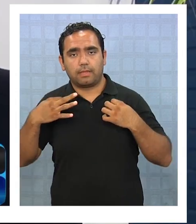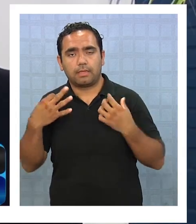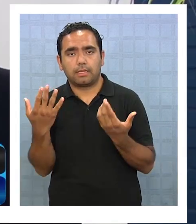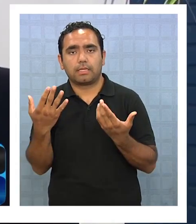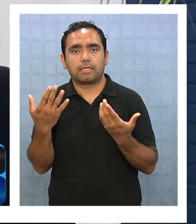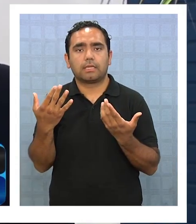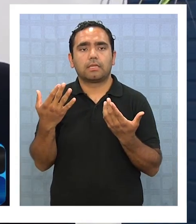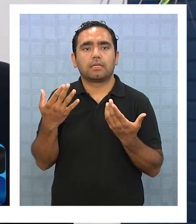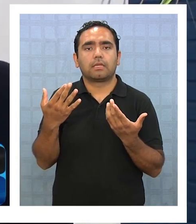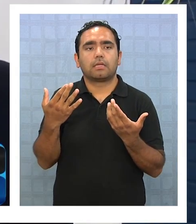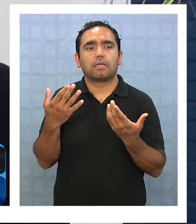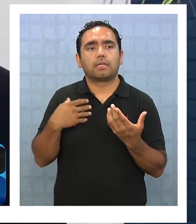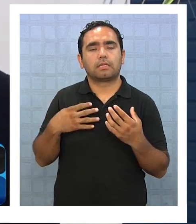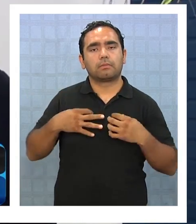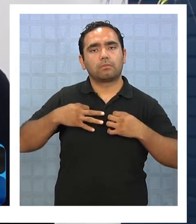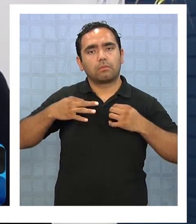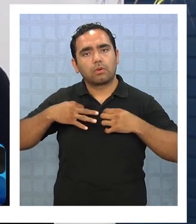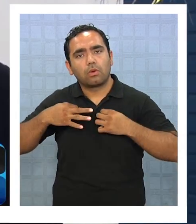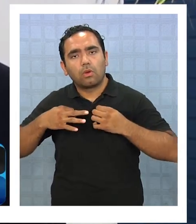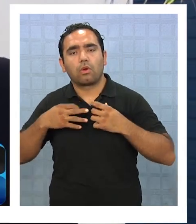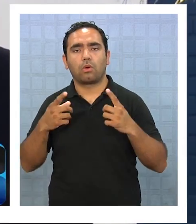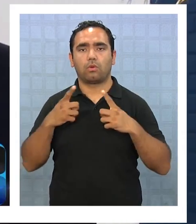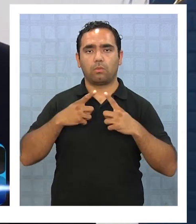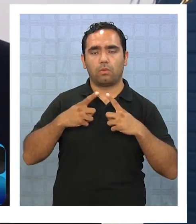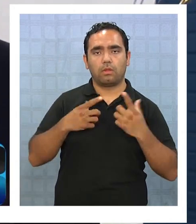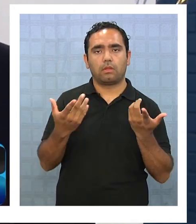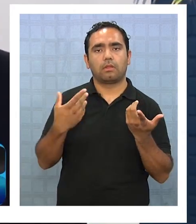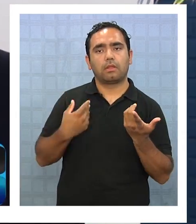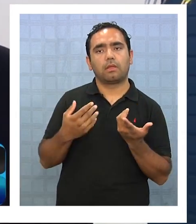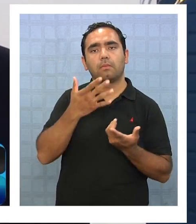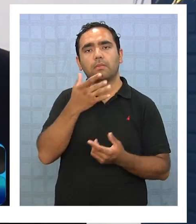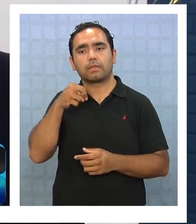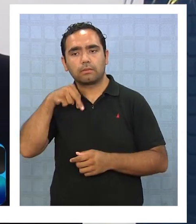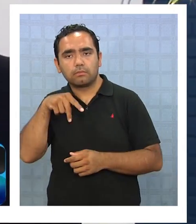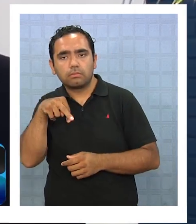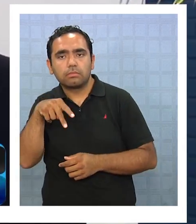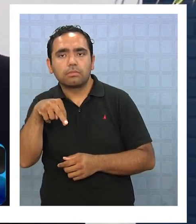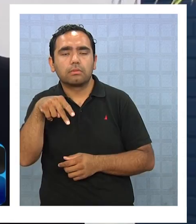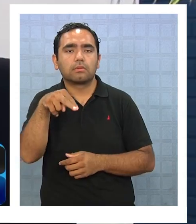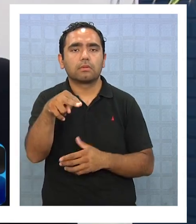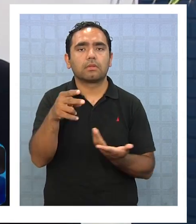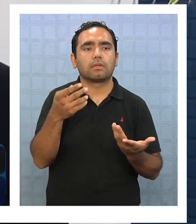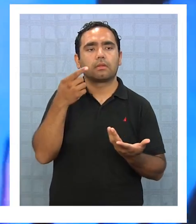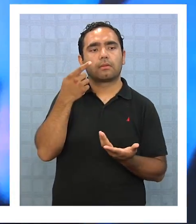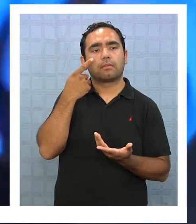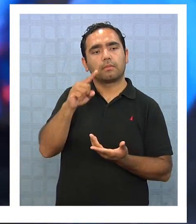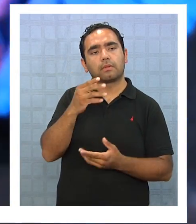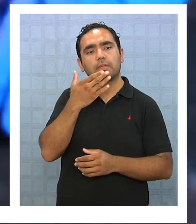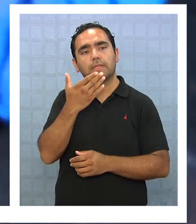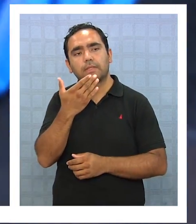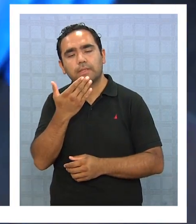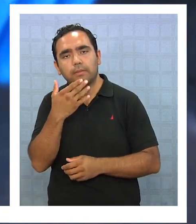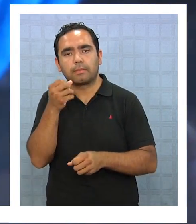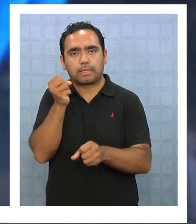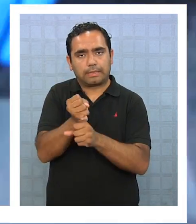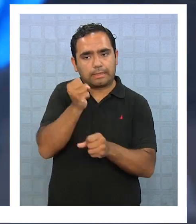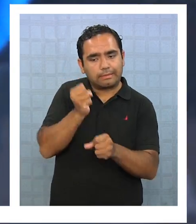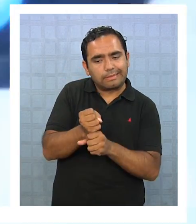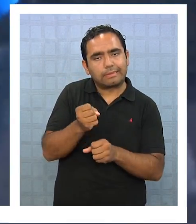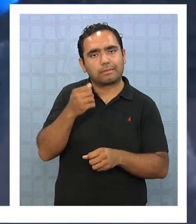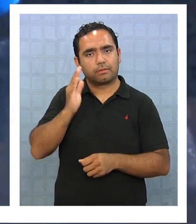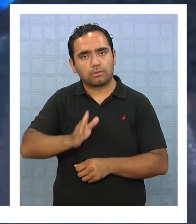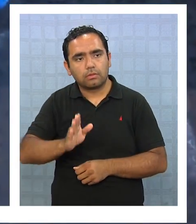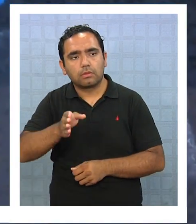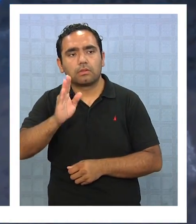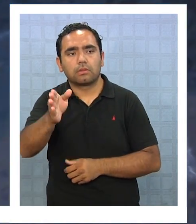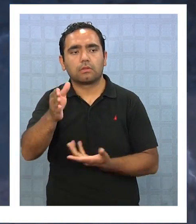ligeras para el tipo de trayecto que está realizando, no obstante ello hay que seguir trabajando, el